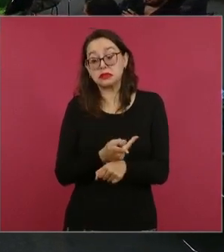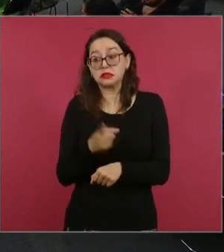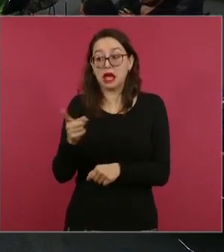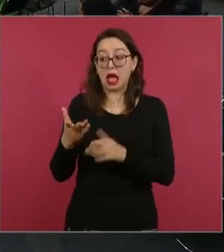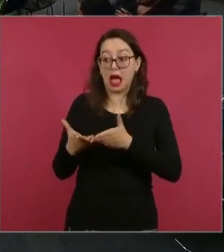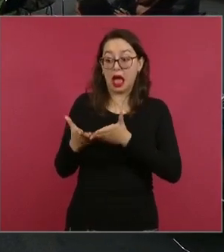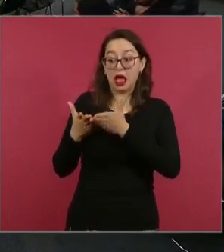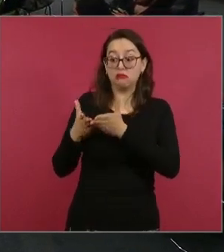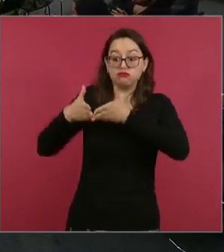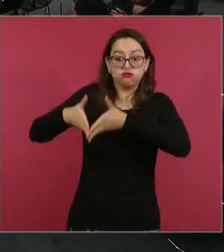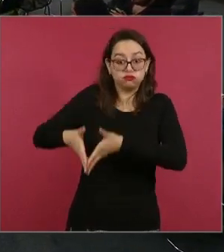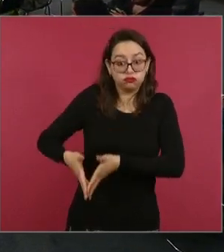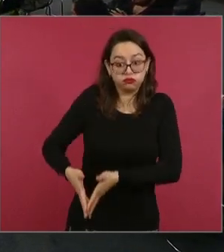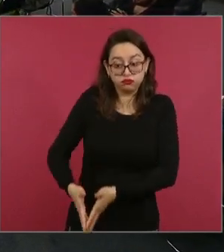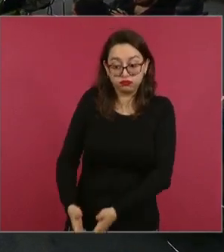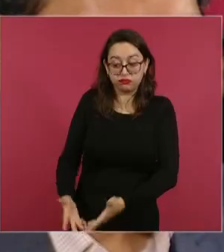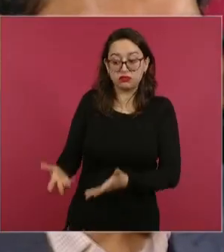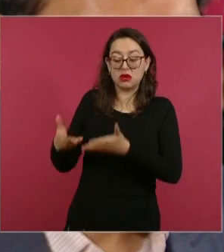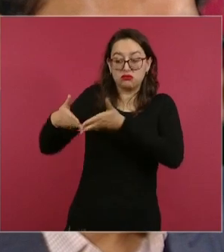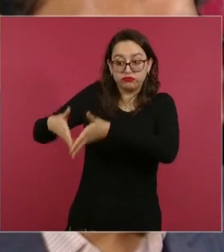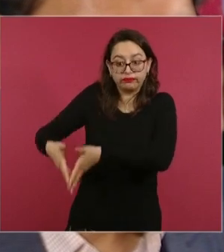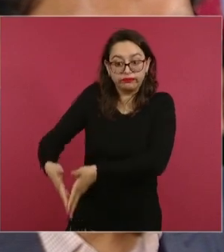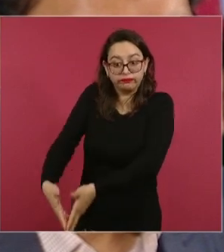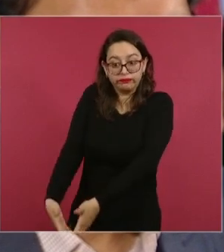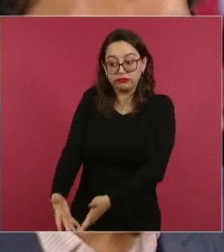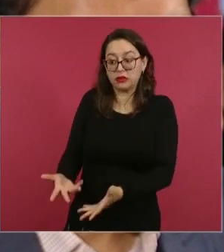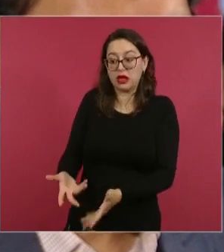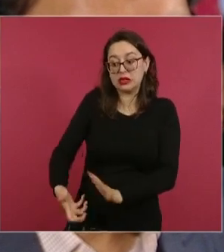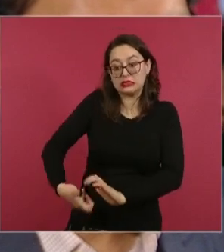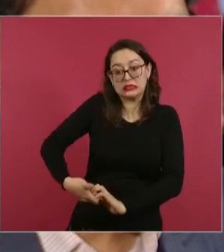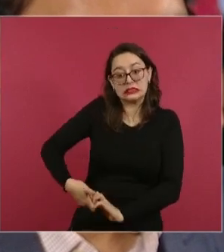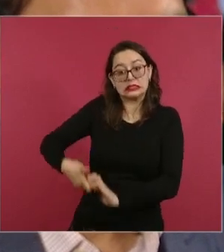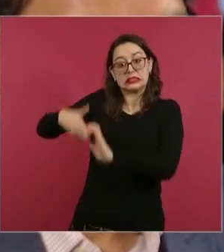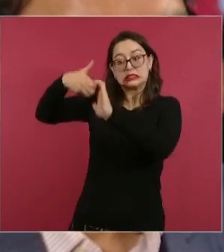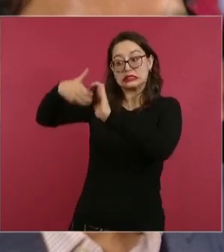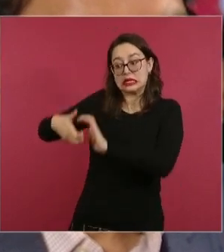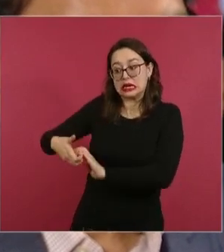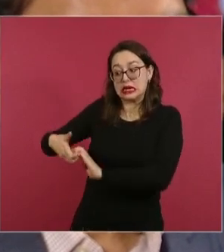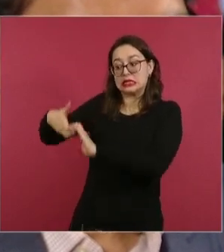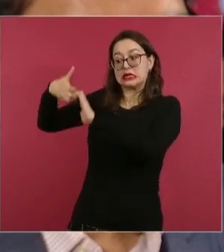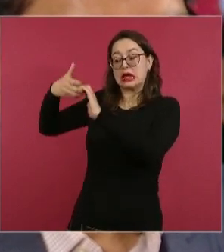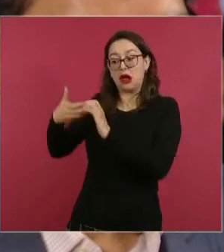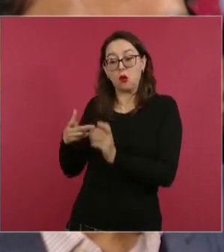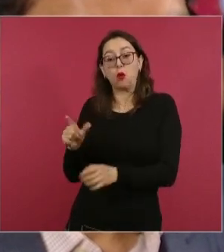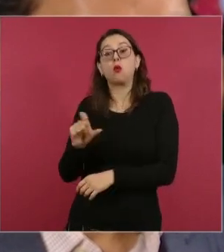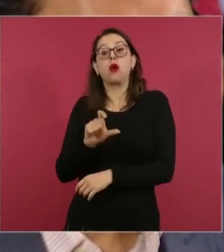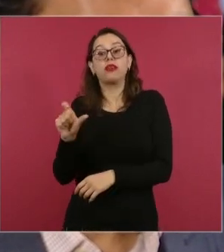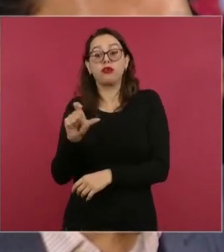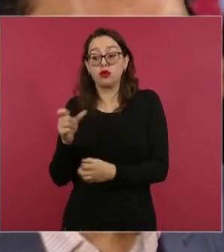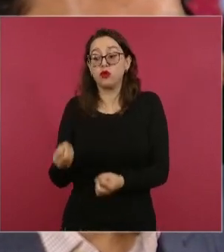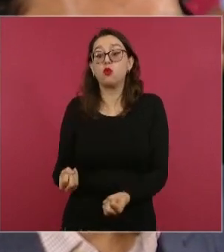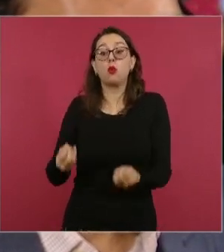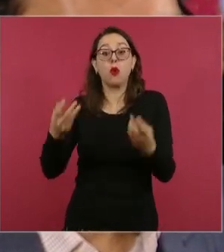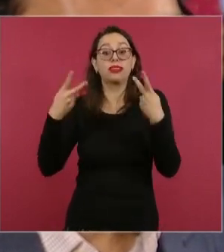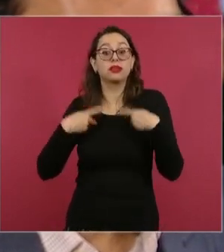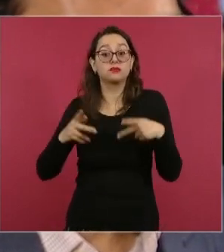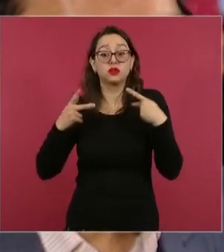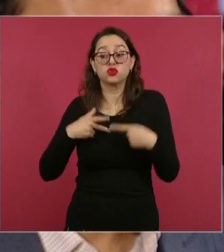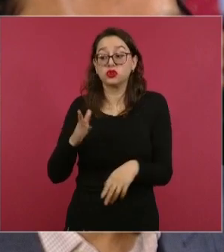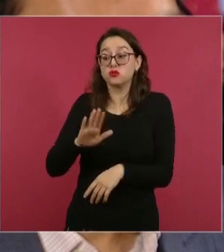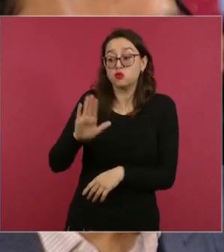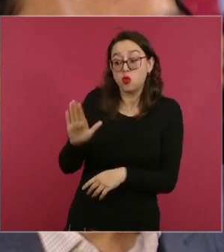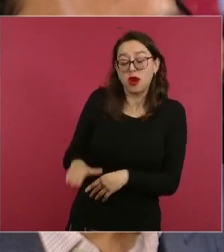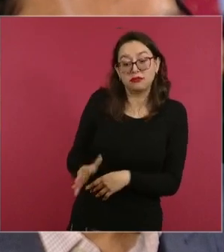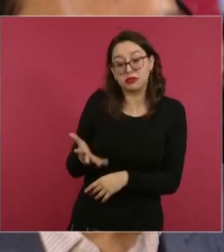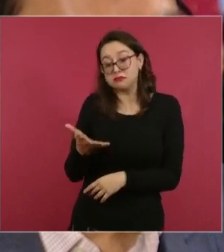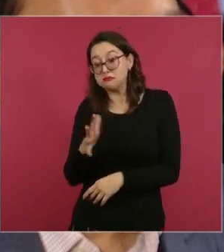embarcaciones hundidas tener un número más aproximado de pérdida de Vidas o de personas desaparecidas qué es